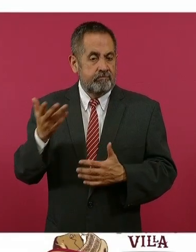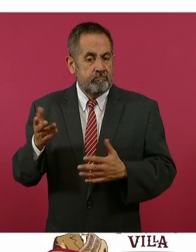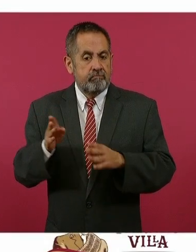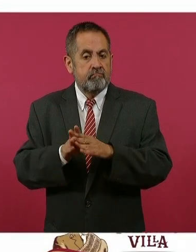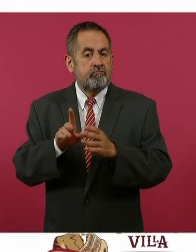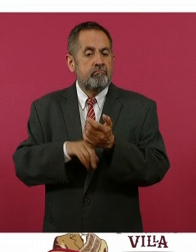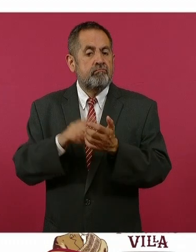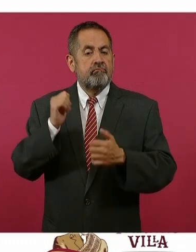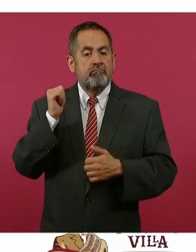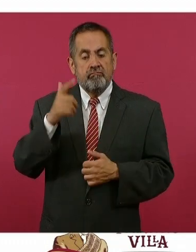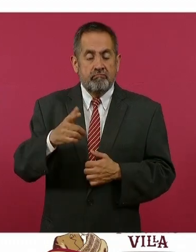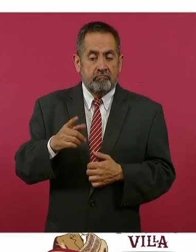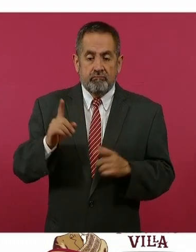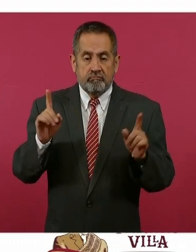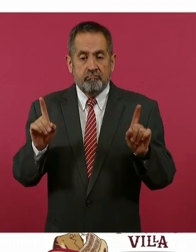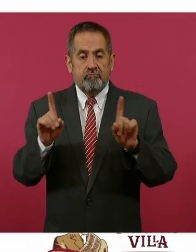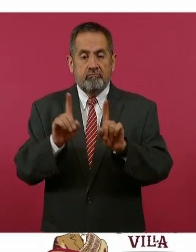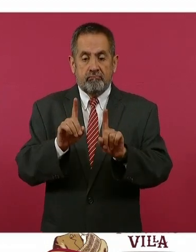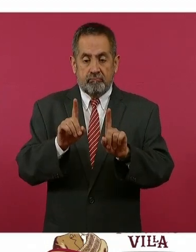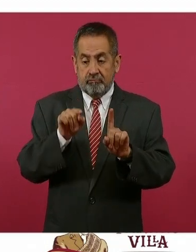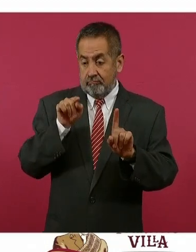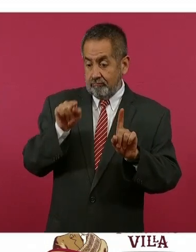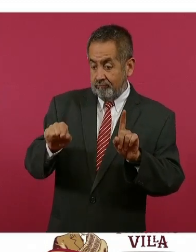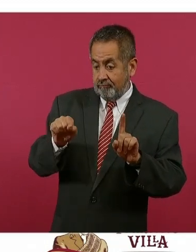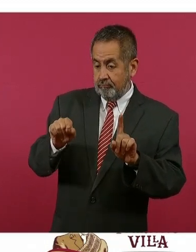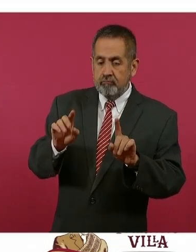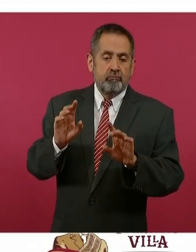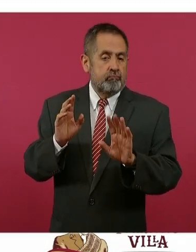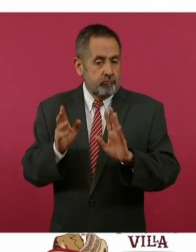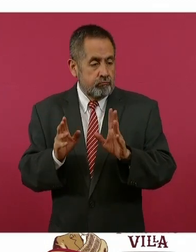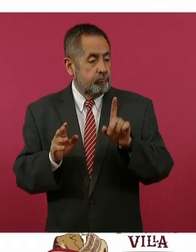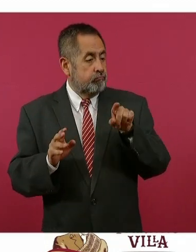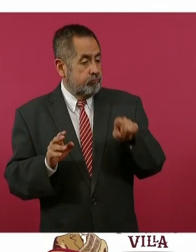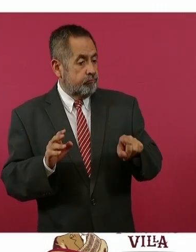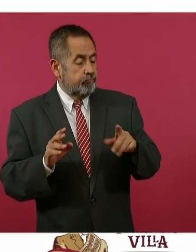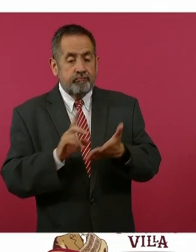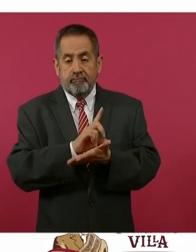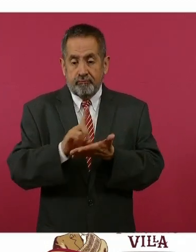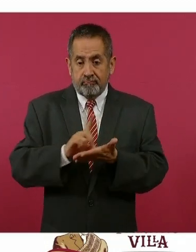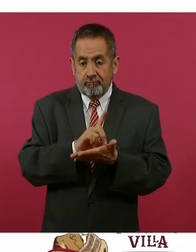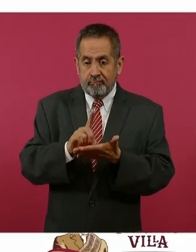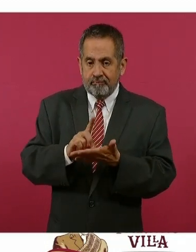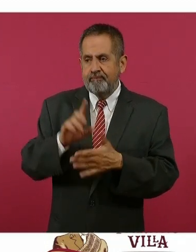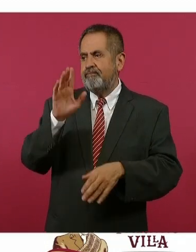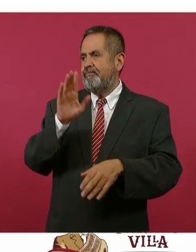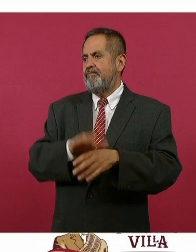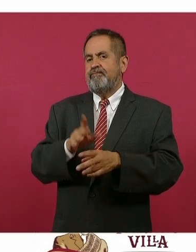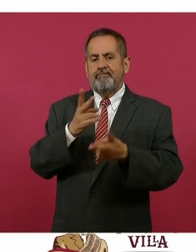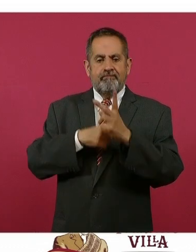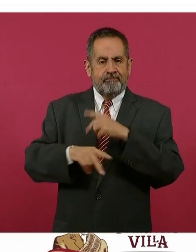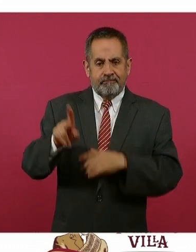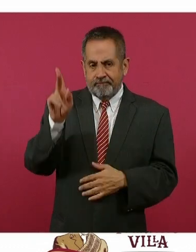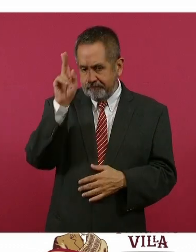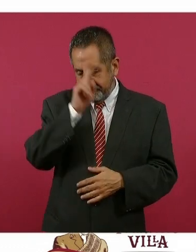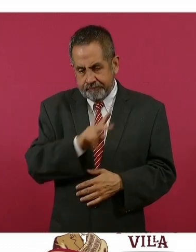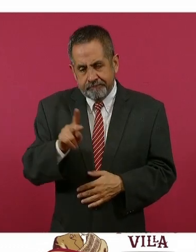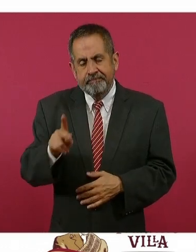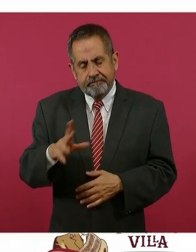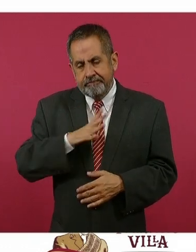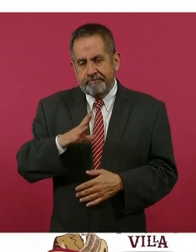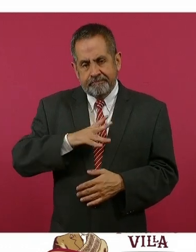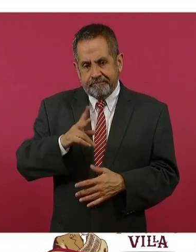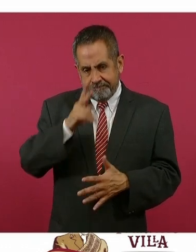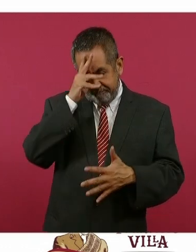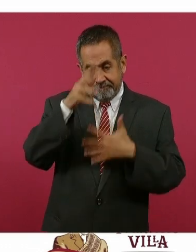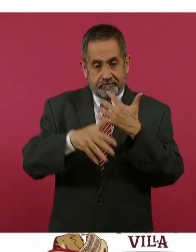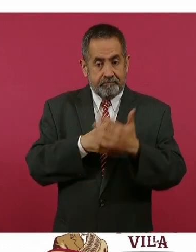al menos una de ellas consume drogas. O casi siete veces más probable que se sufra violencia